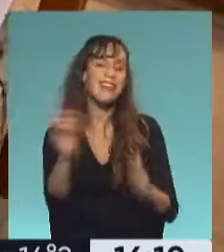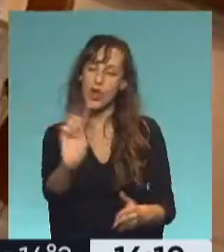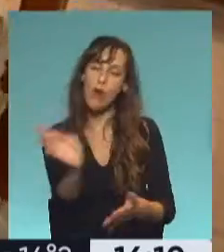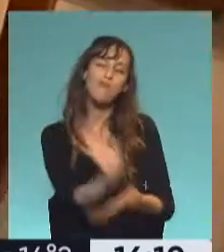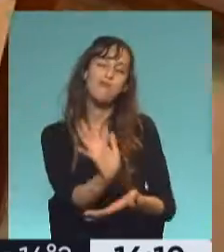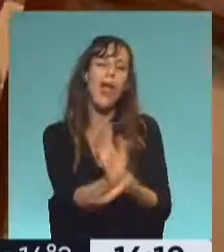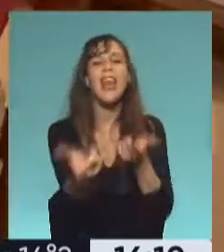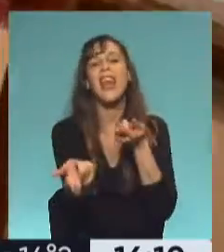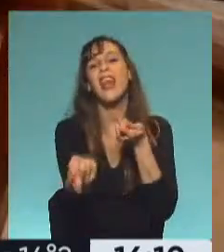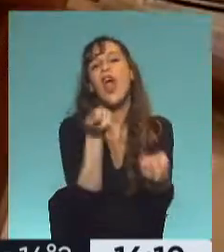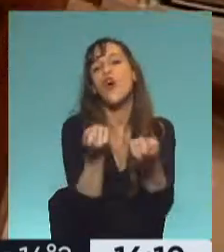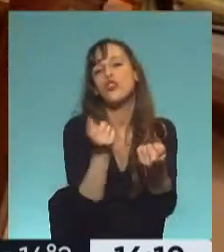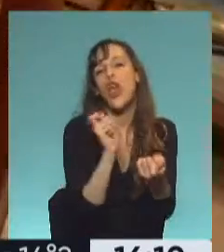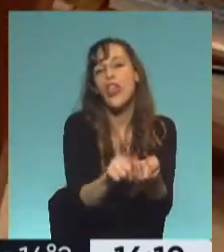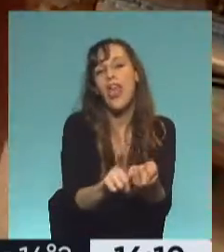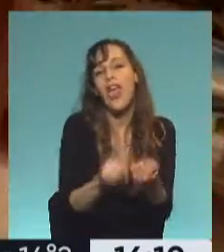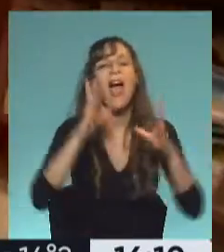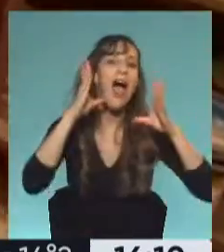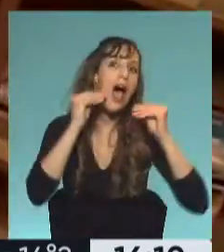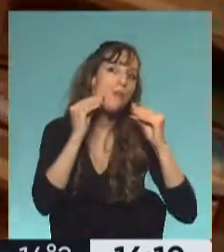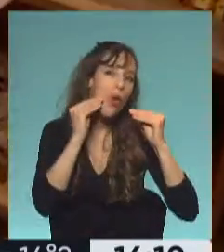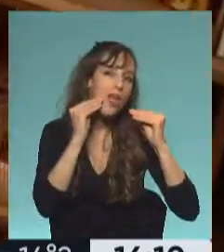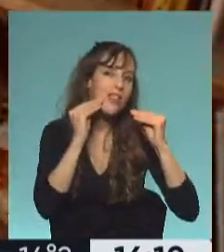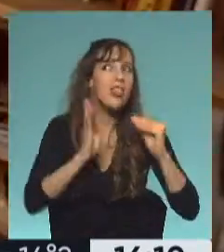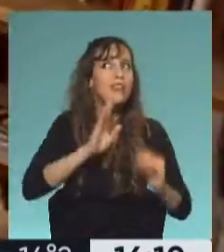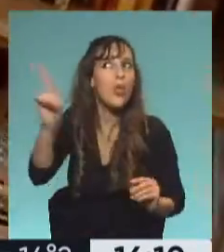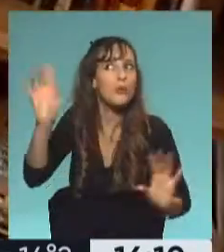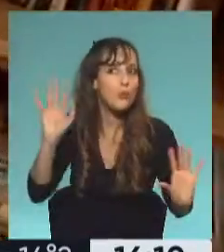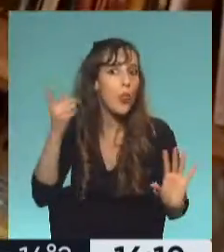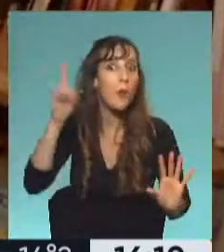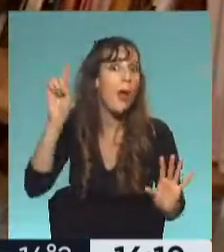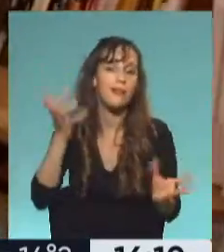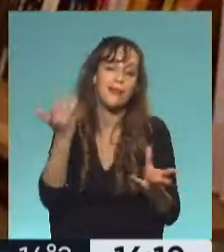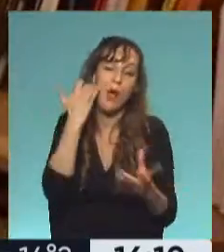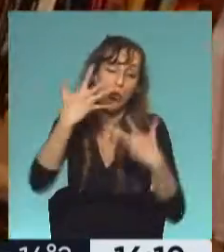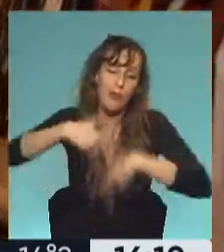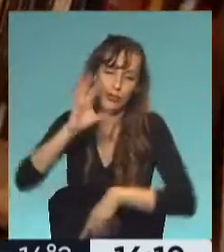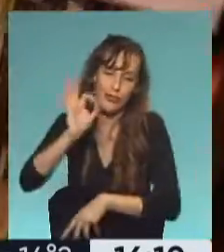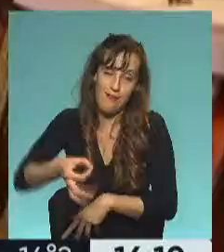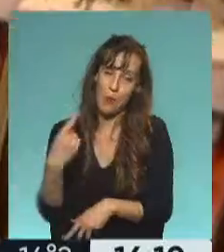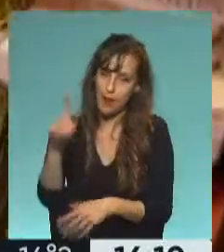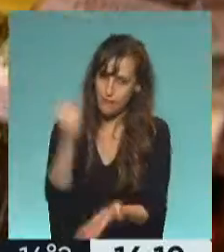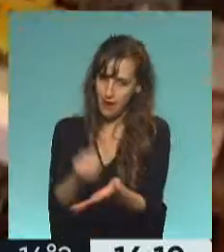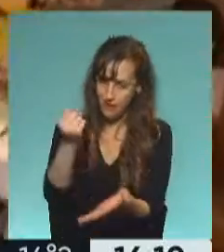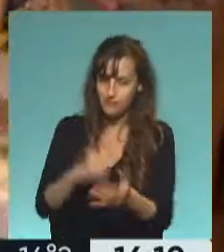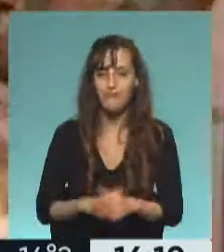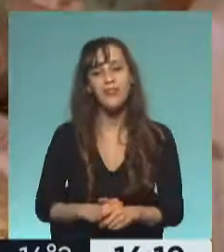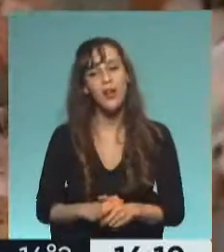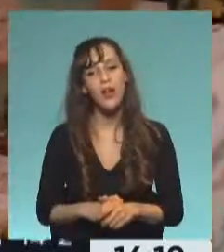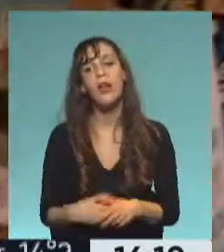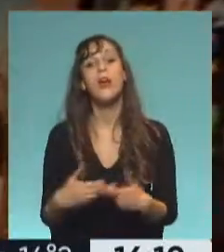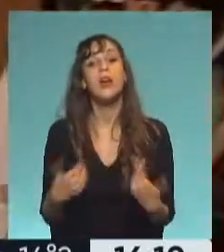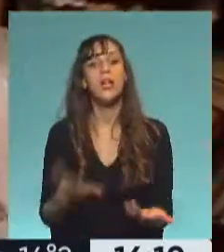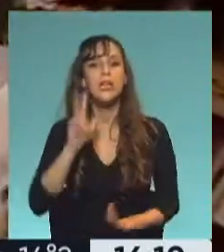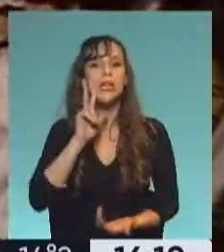hamburguesas. Ah, sí, todos sabemos de qué se trata. Claro, y claro, nada más que con los